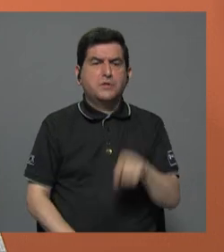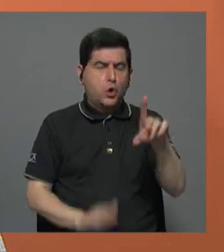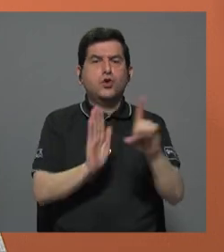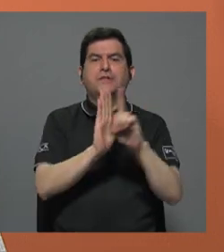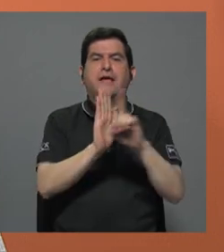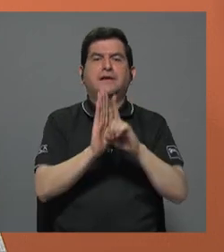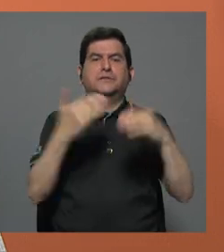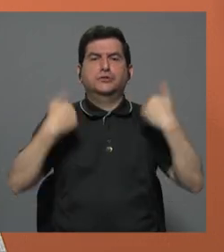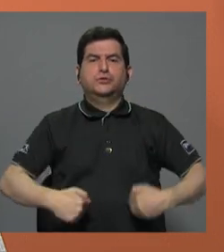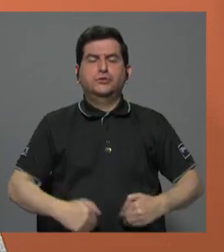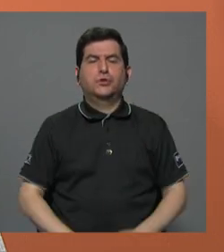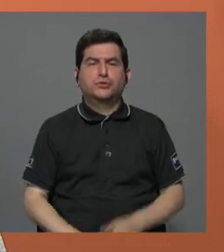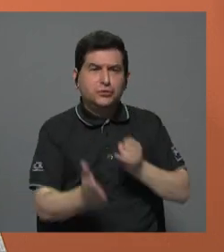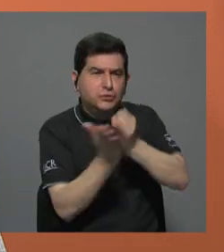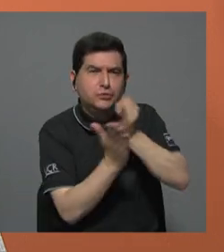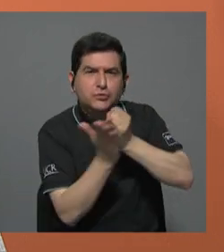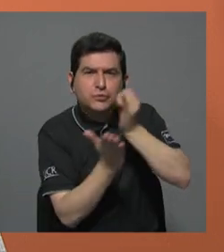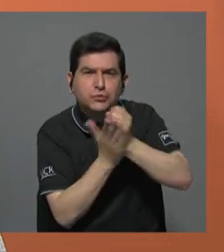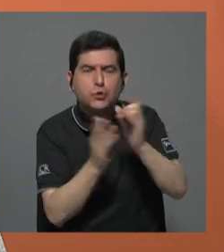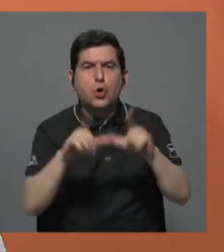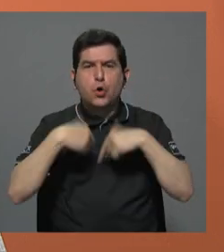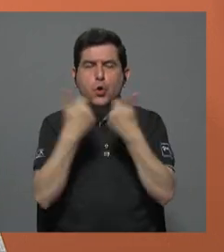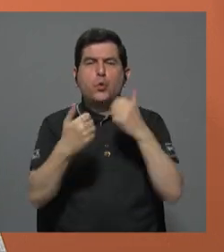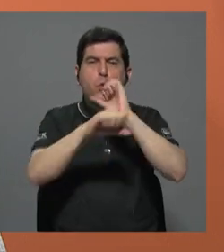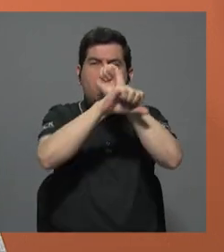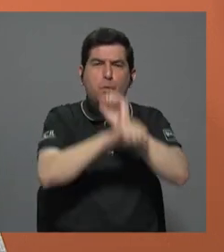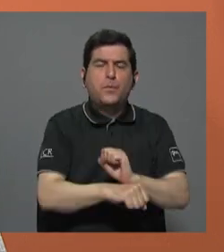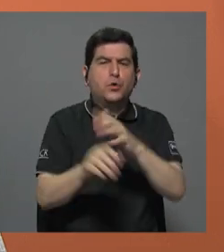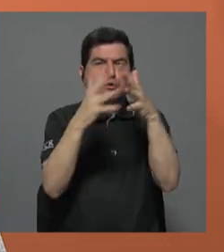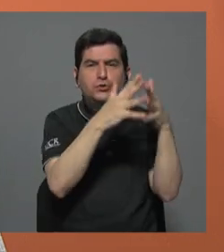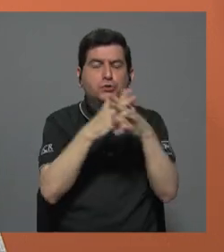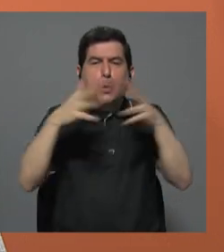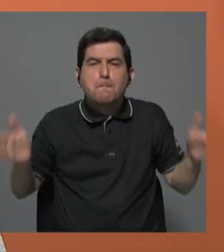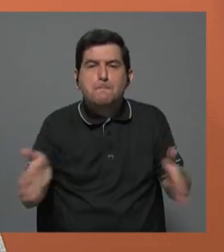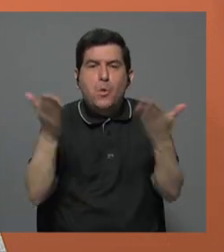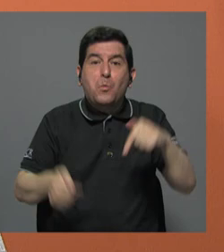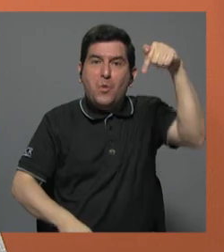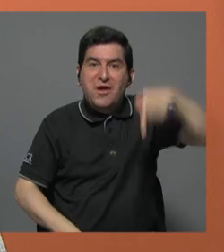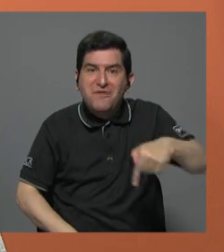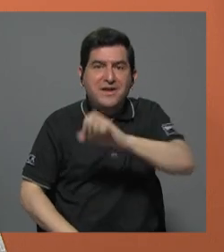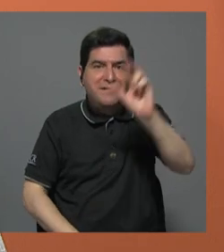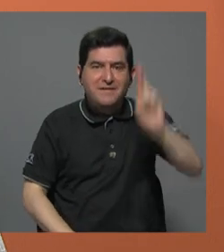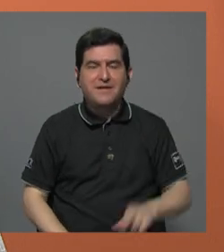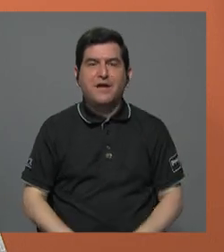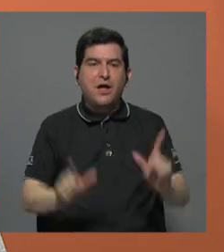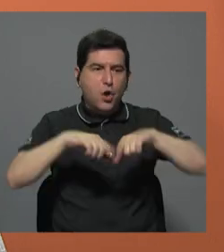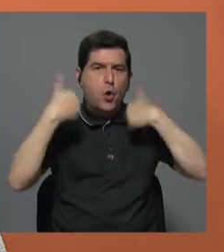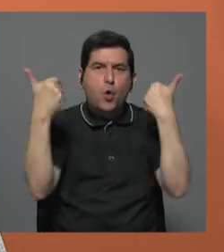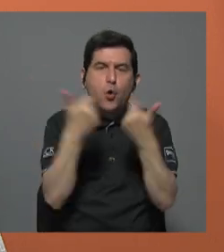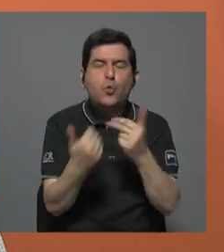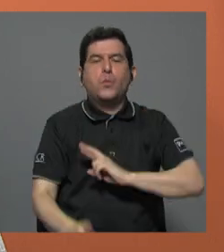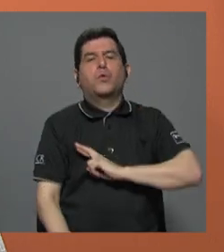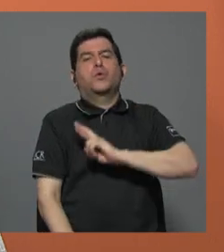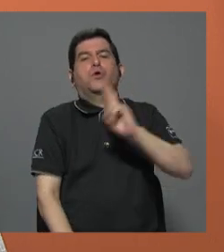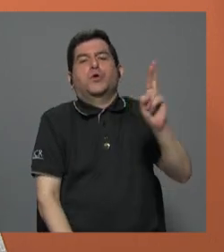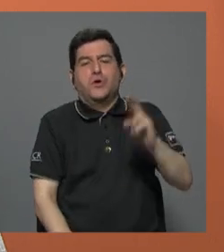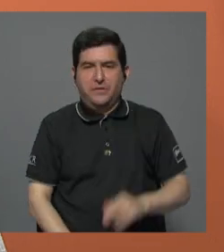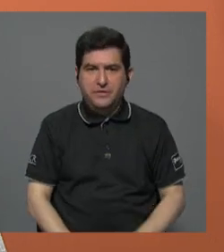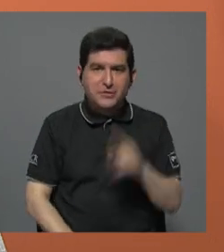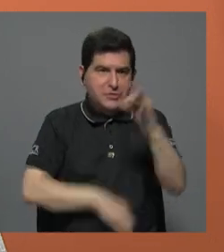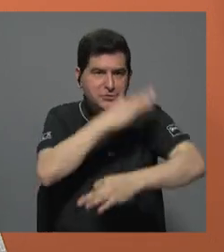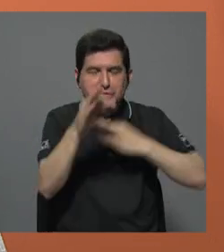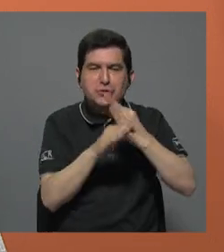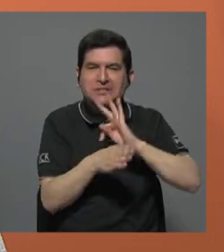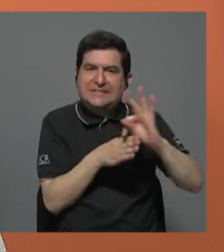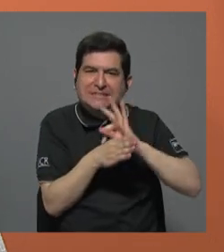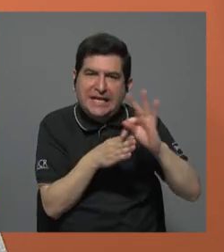pues a raíz de esa investigación como decimos grupos conservadores de eeuu que promueven acá en costa rica a través de movimientos religiosos pues este tipo